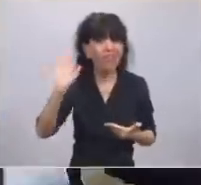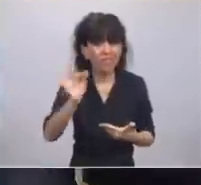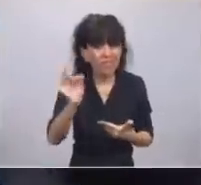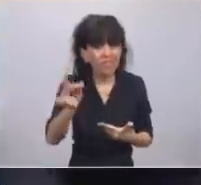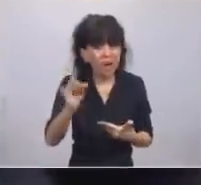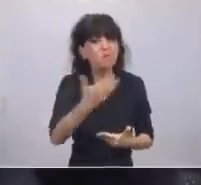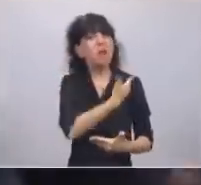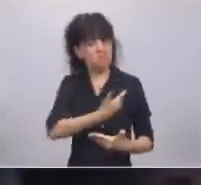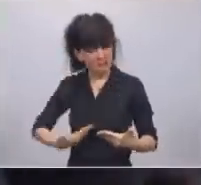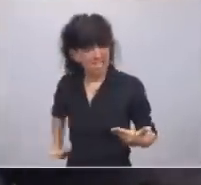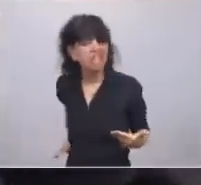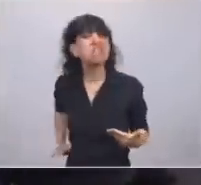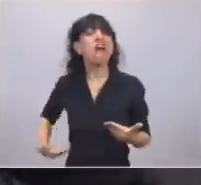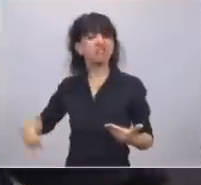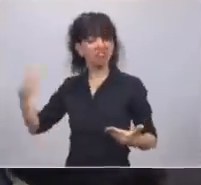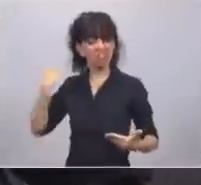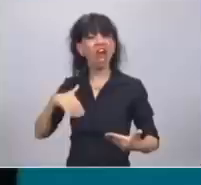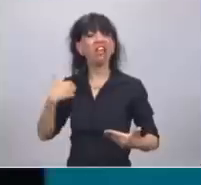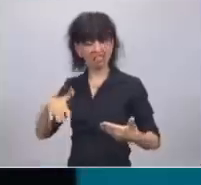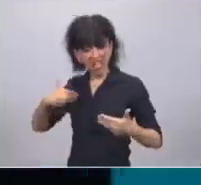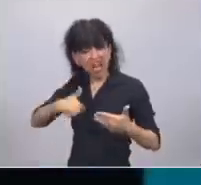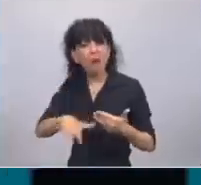República acompañándote,